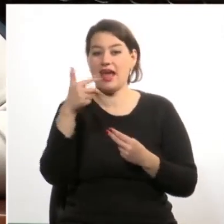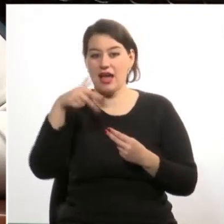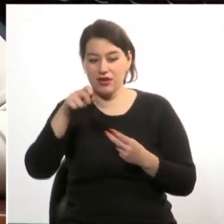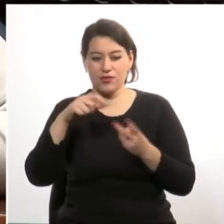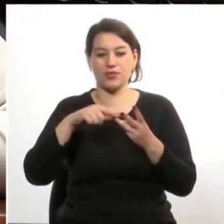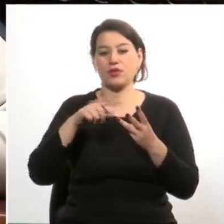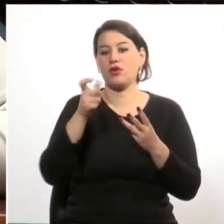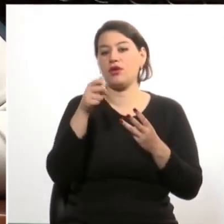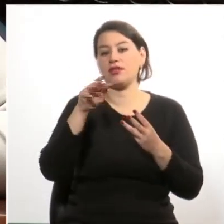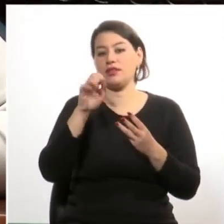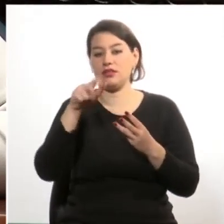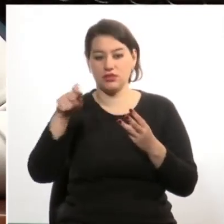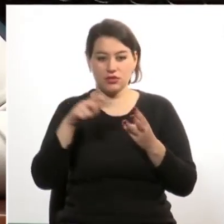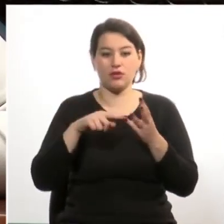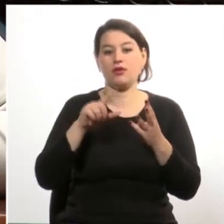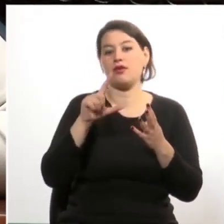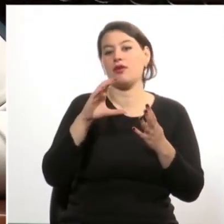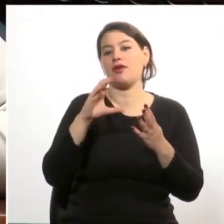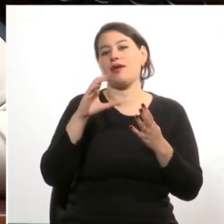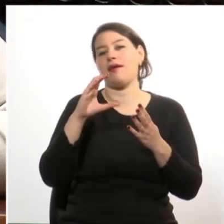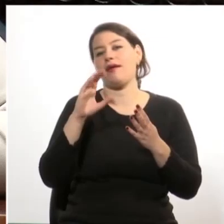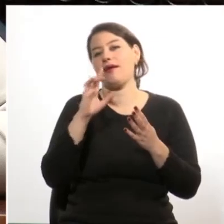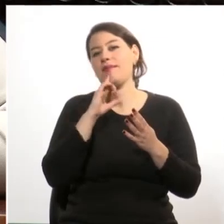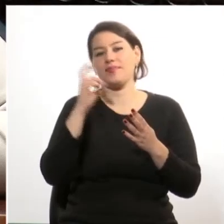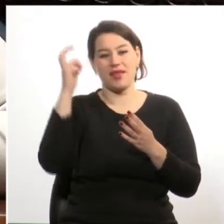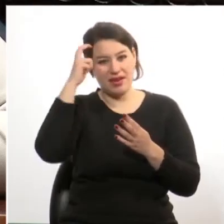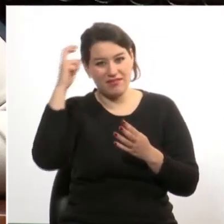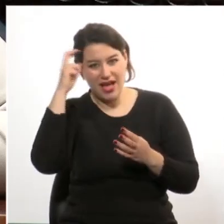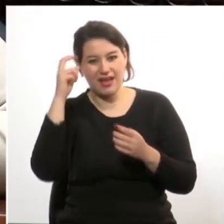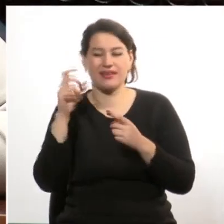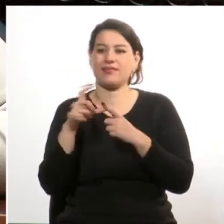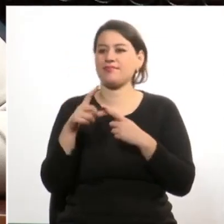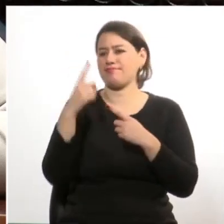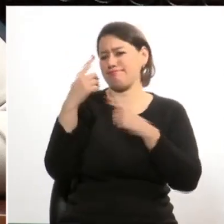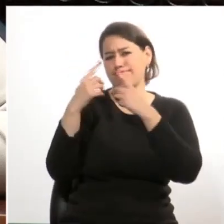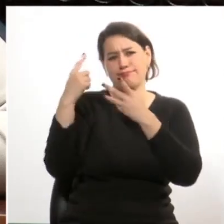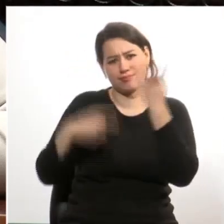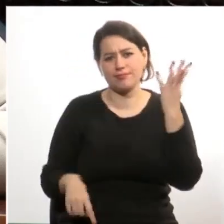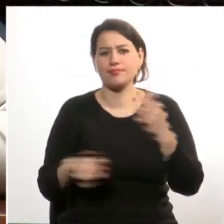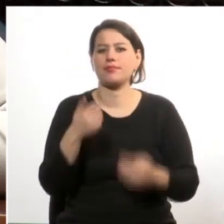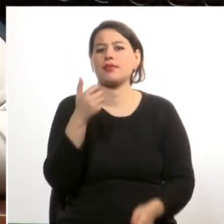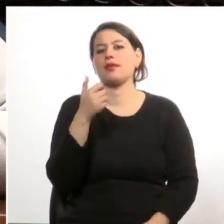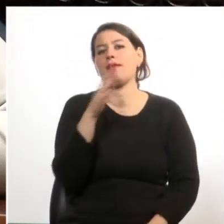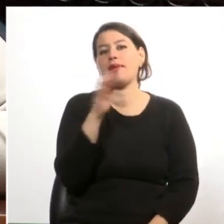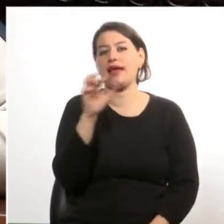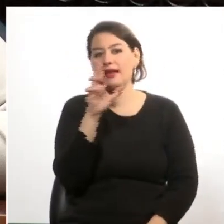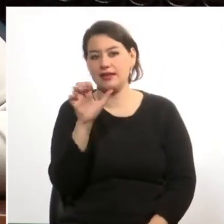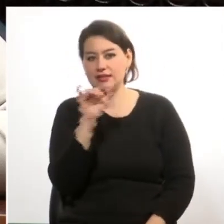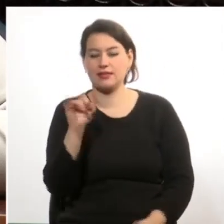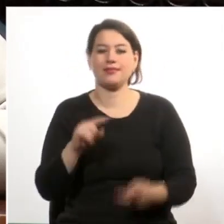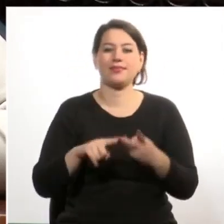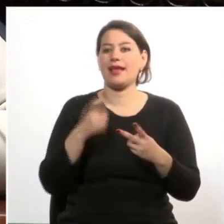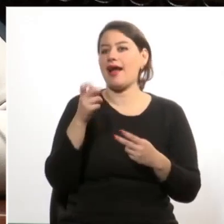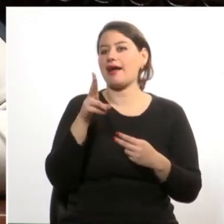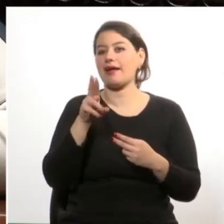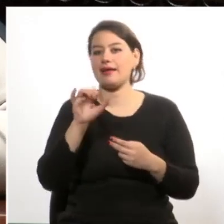nuestro compañero Benjamín Liberov, el doctor Tabaré Vázquez, otros integrantes como Alberto Pérez Pérez, Luis Pérez